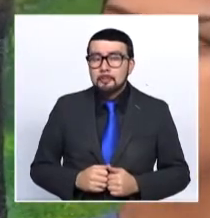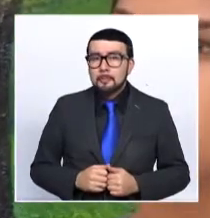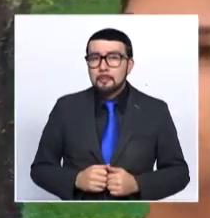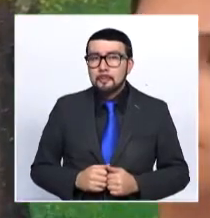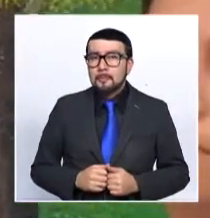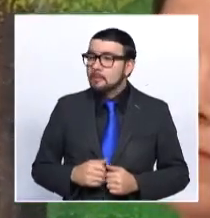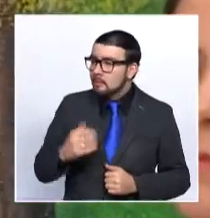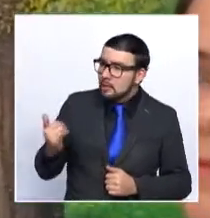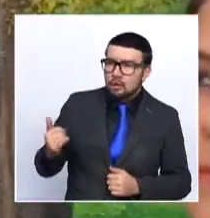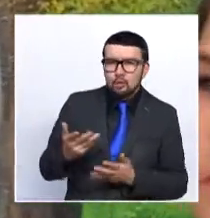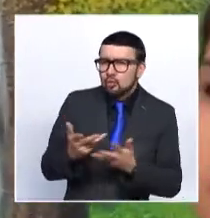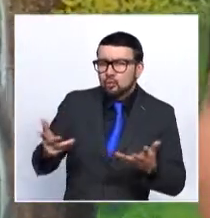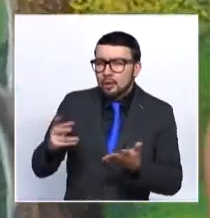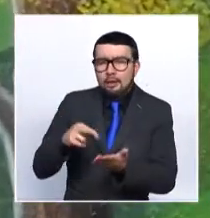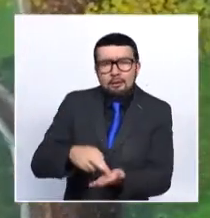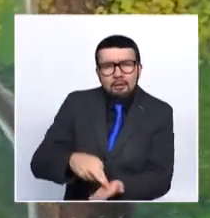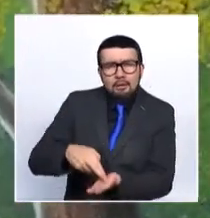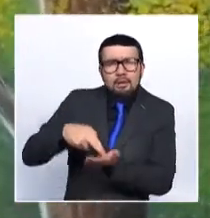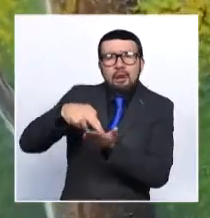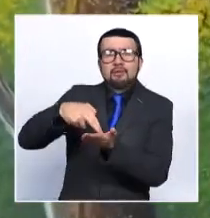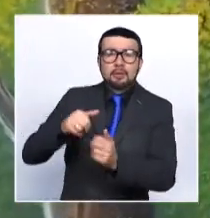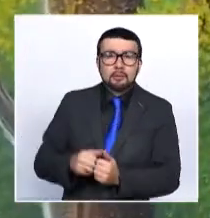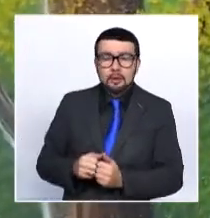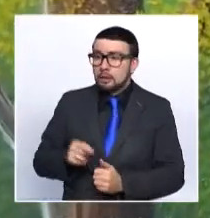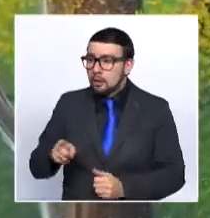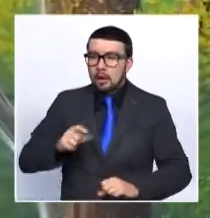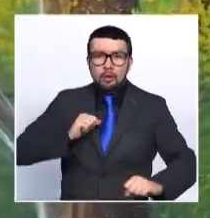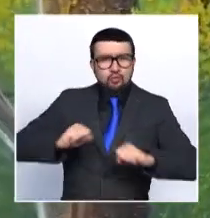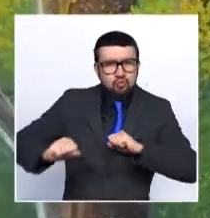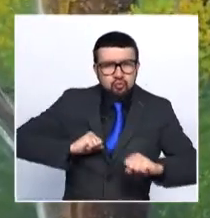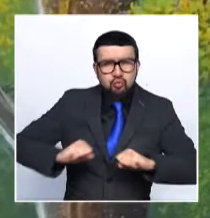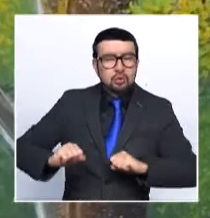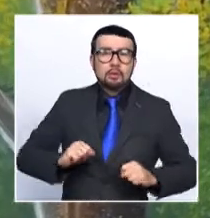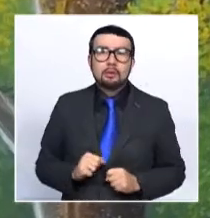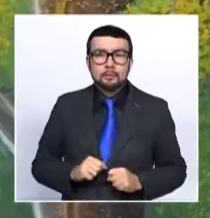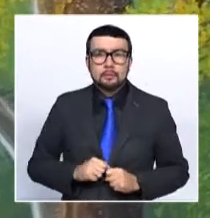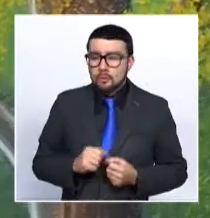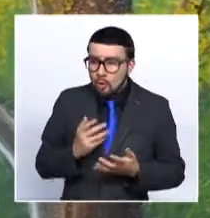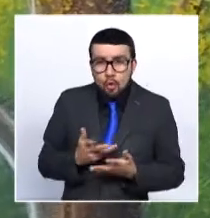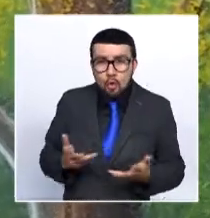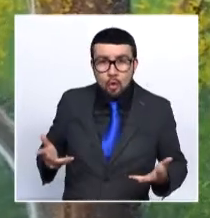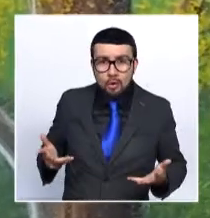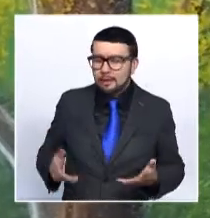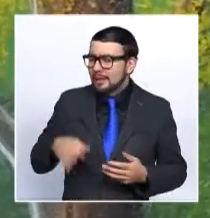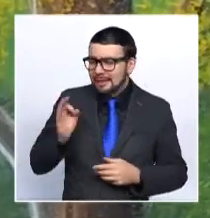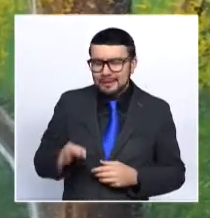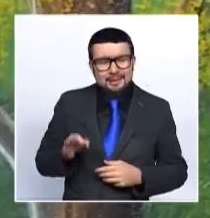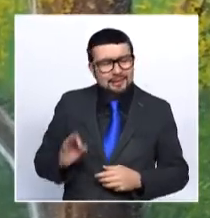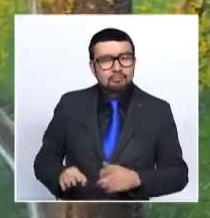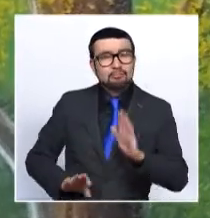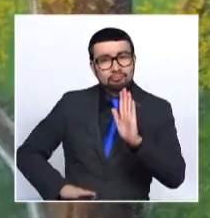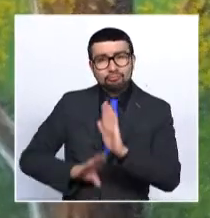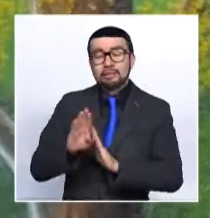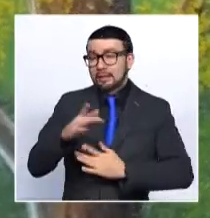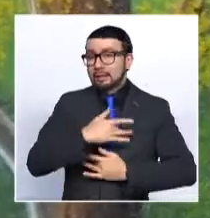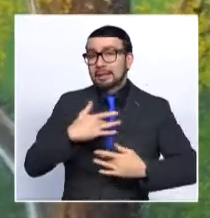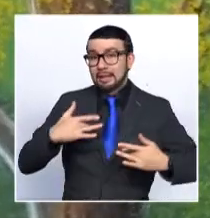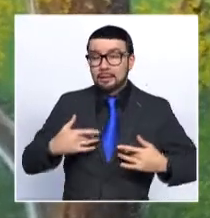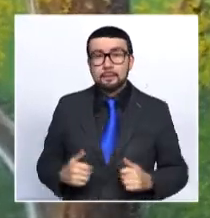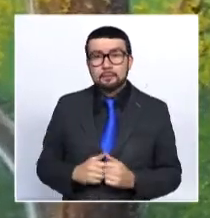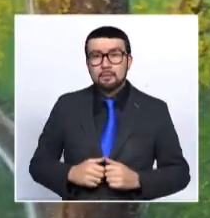con rehabilitación, todo lo que tenga que ver con ejercicio, siempre va a ser saludable. Si no